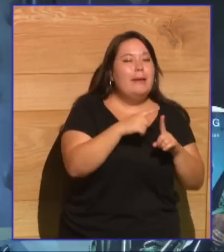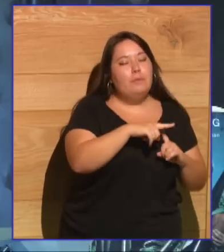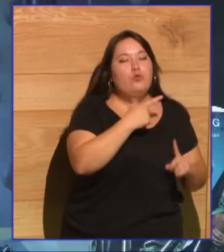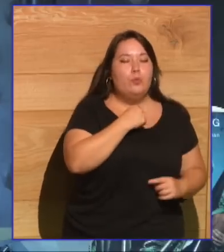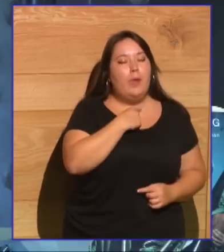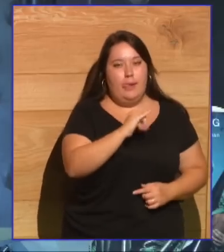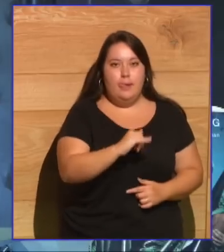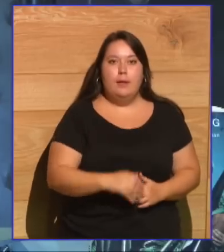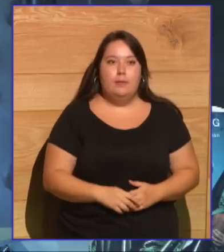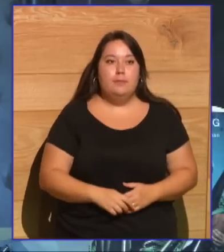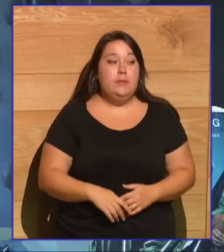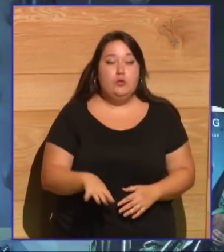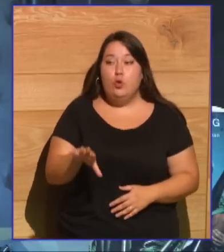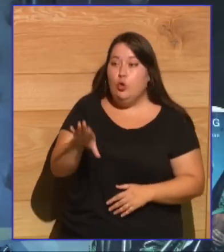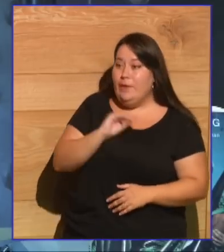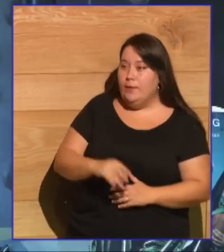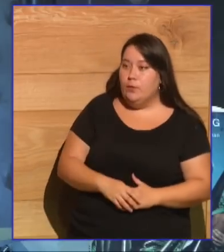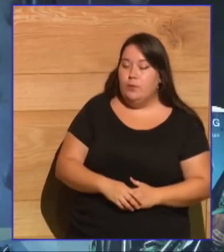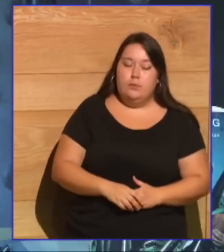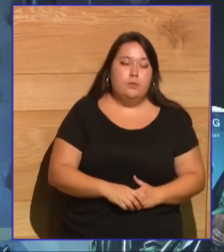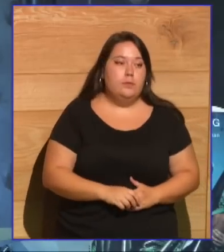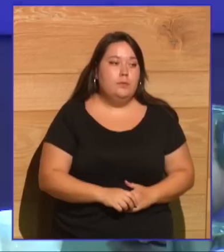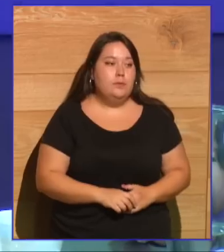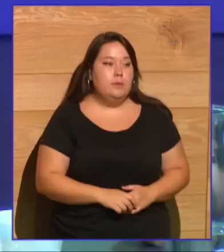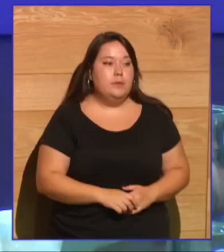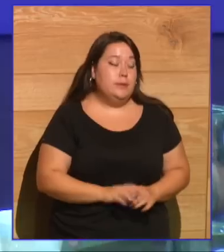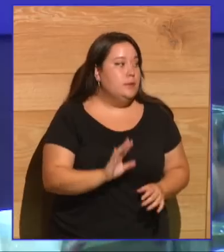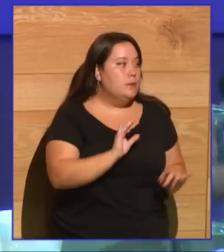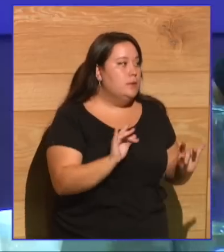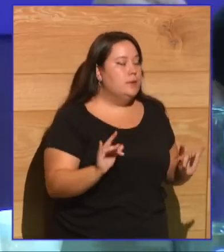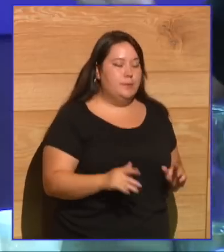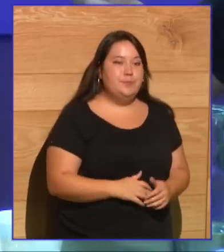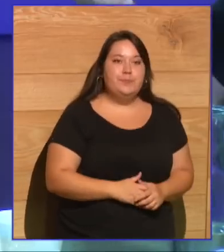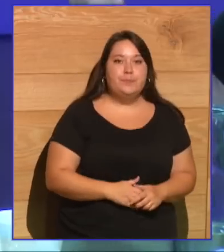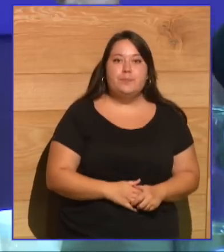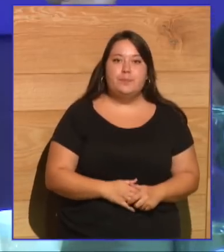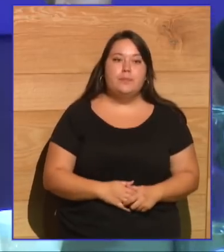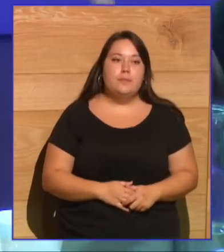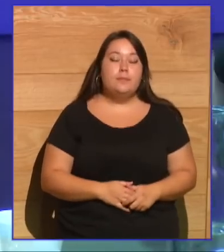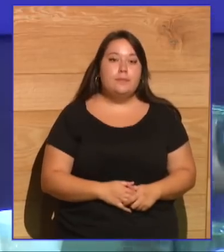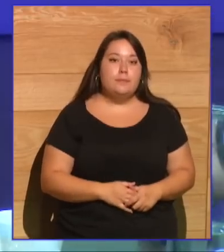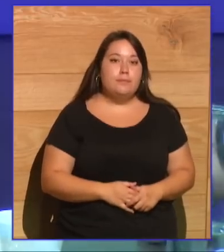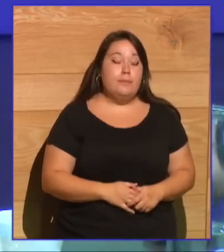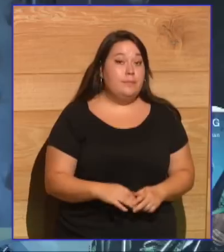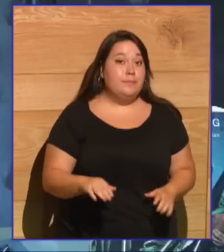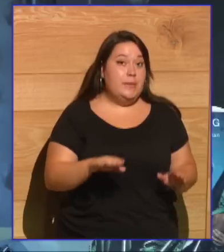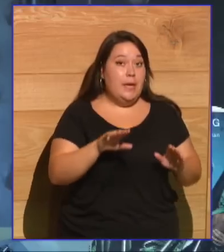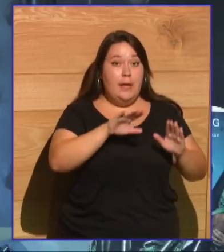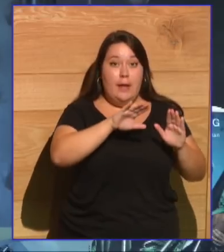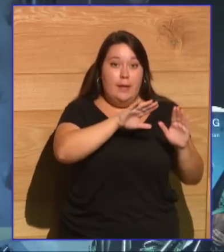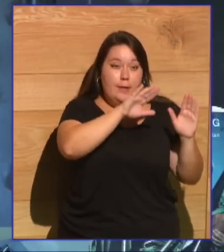siempre nadie ha entendido y lo peor es que si efectivamente finalmente